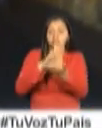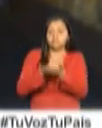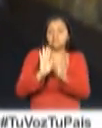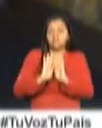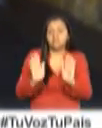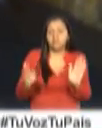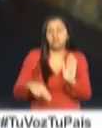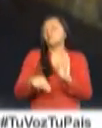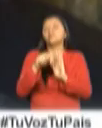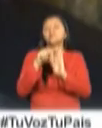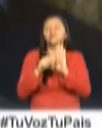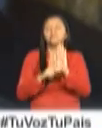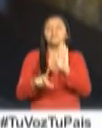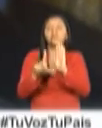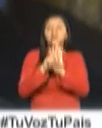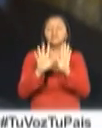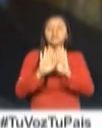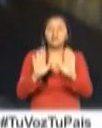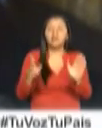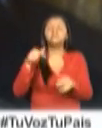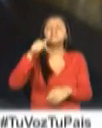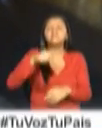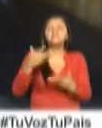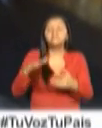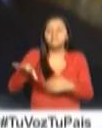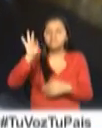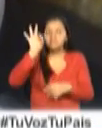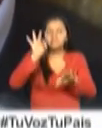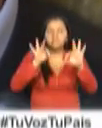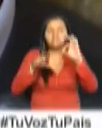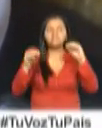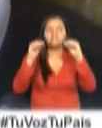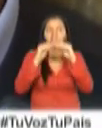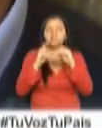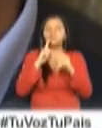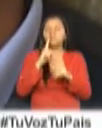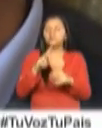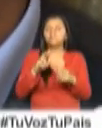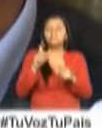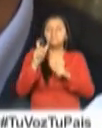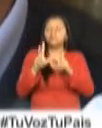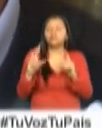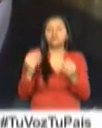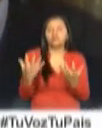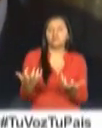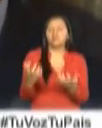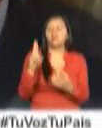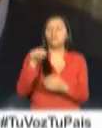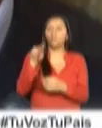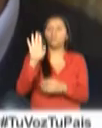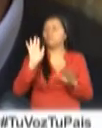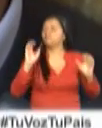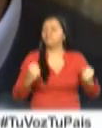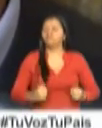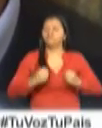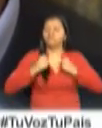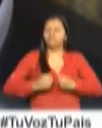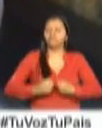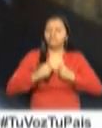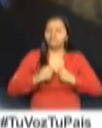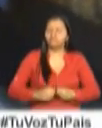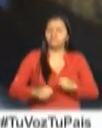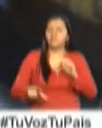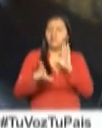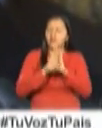en la norma. Acá lo que hemos encontrado es una resistencia enorme de la UNE a cumplir con la ley.